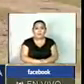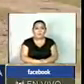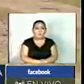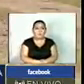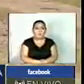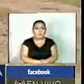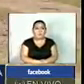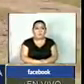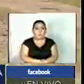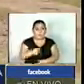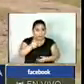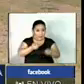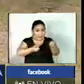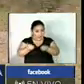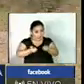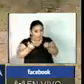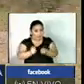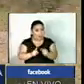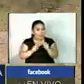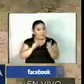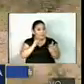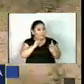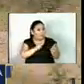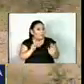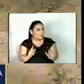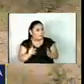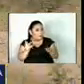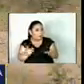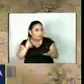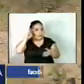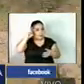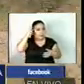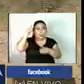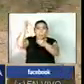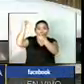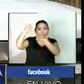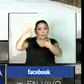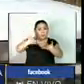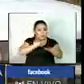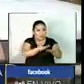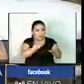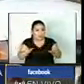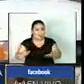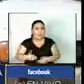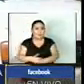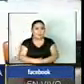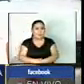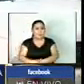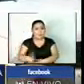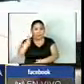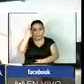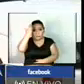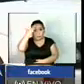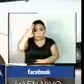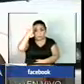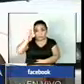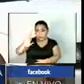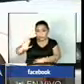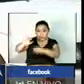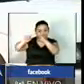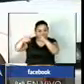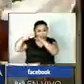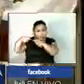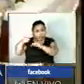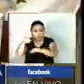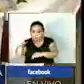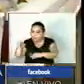En este vehículo llegó la bendición. Tras conocer lo que estaba ocurriendo en